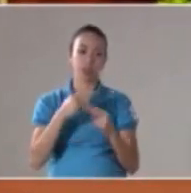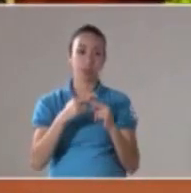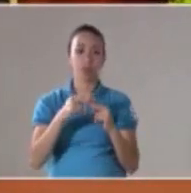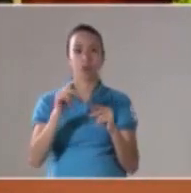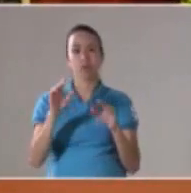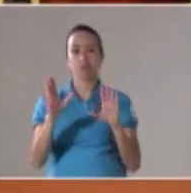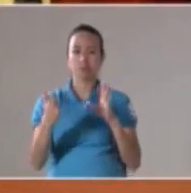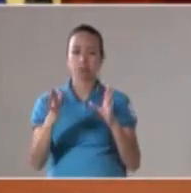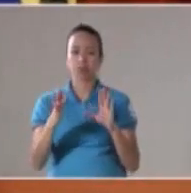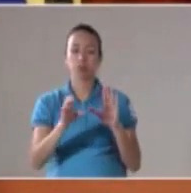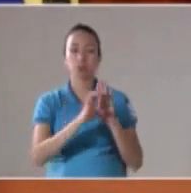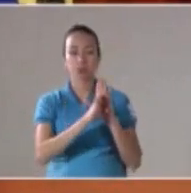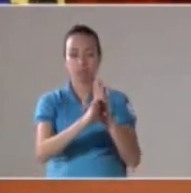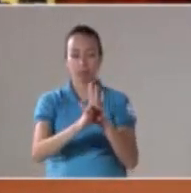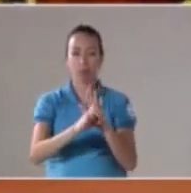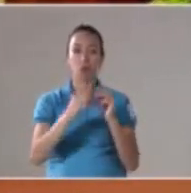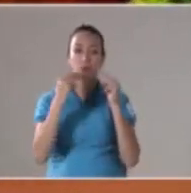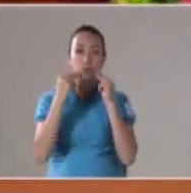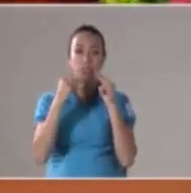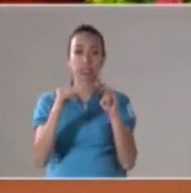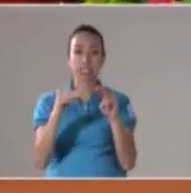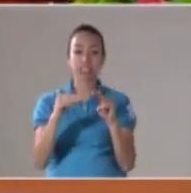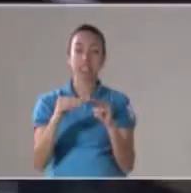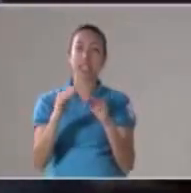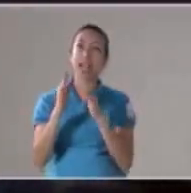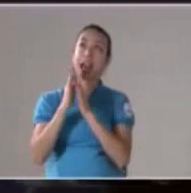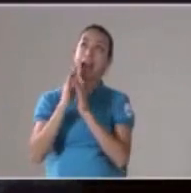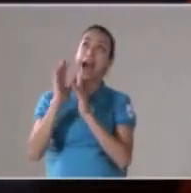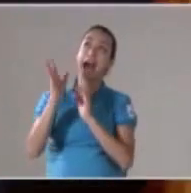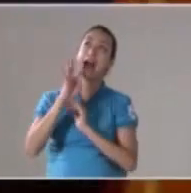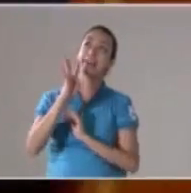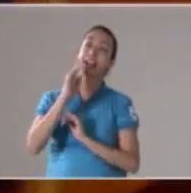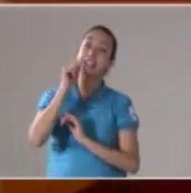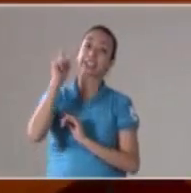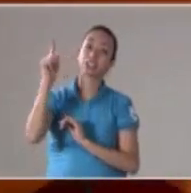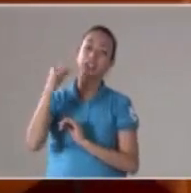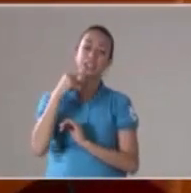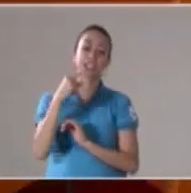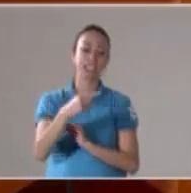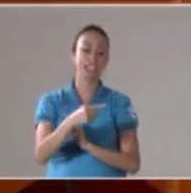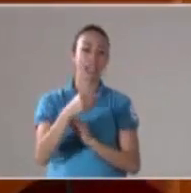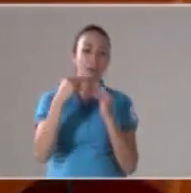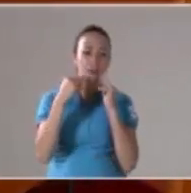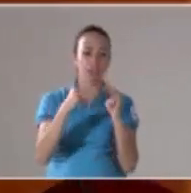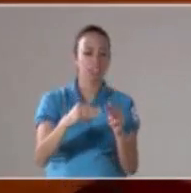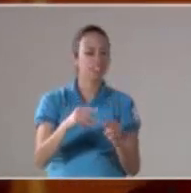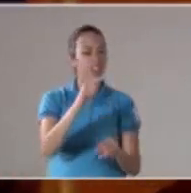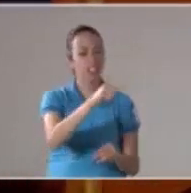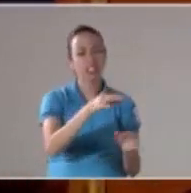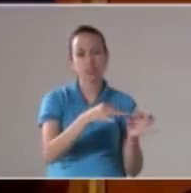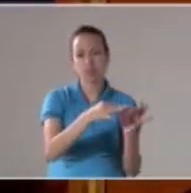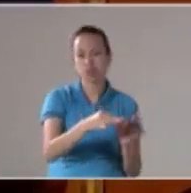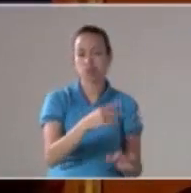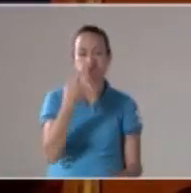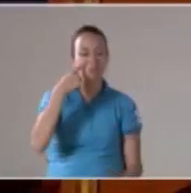Señor y el Señor está molesto y le dijo: ¿sabes qué, Moisés? Ya este pueblo me aburrió,